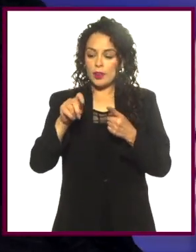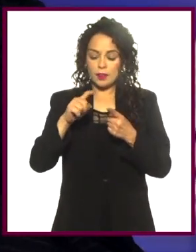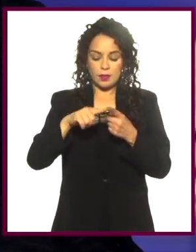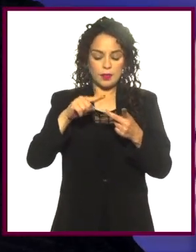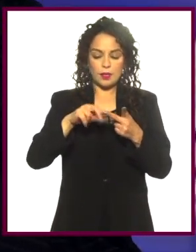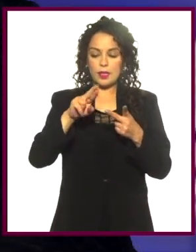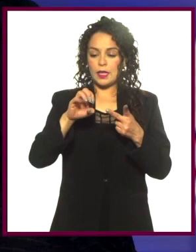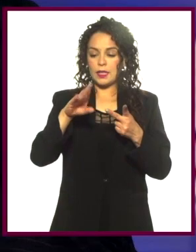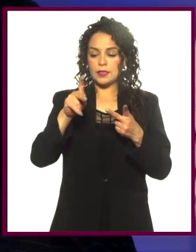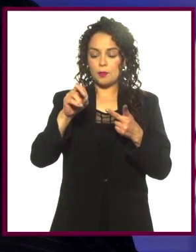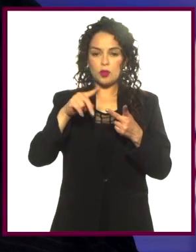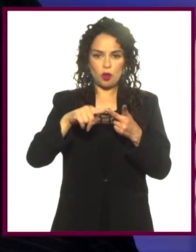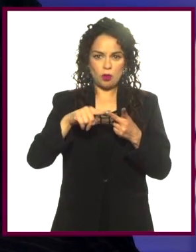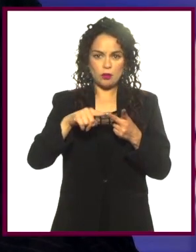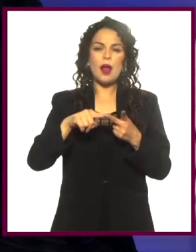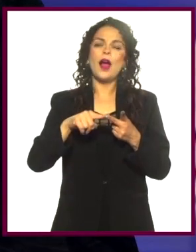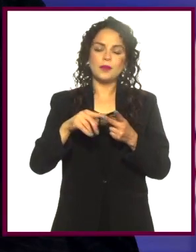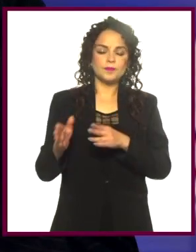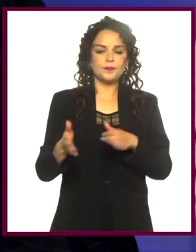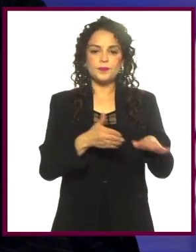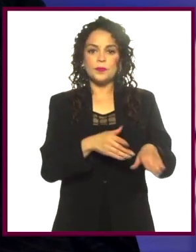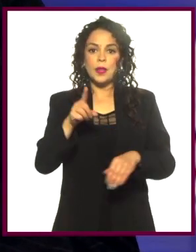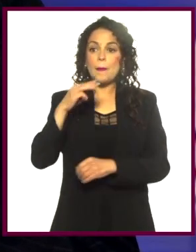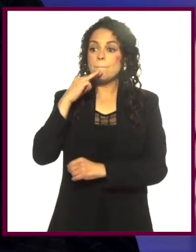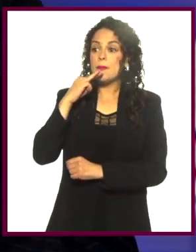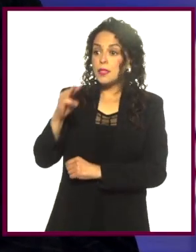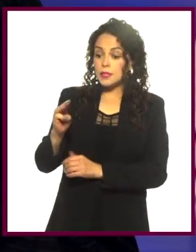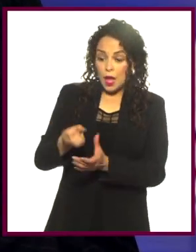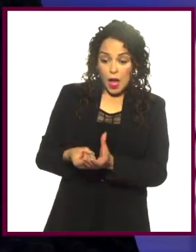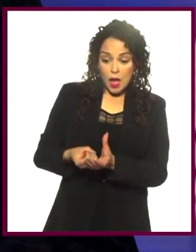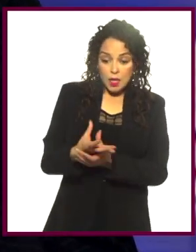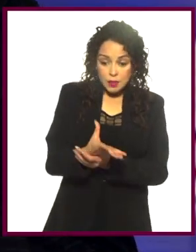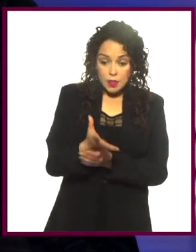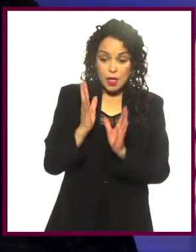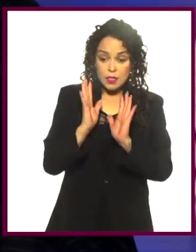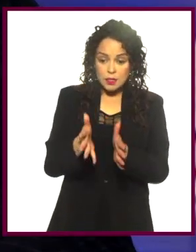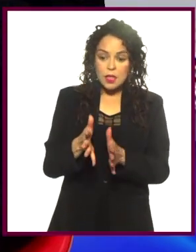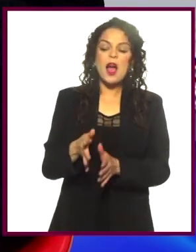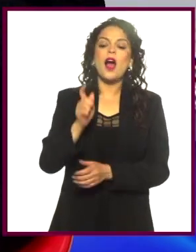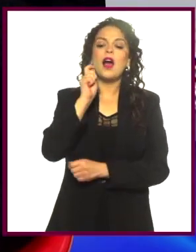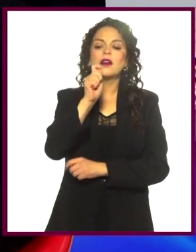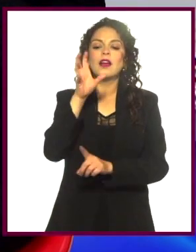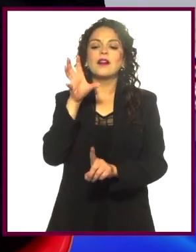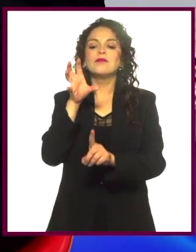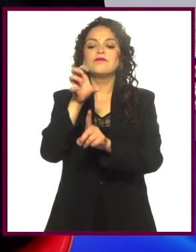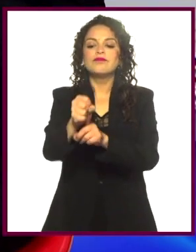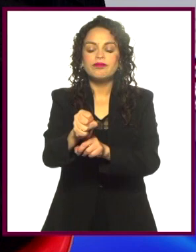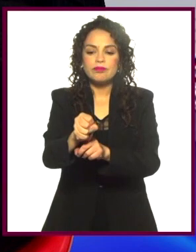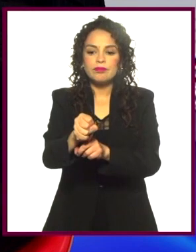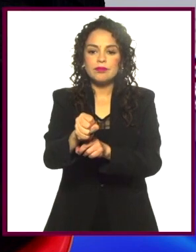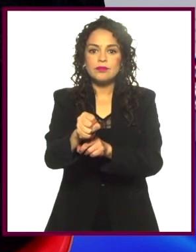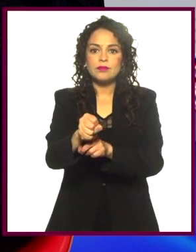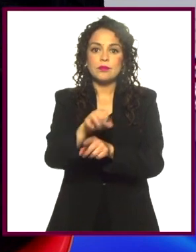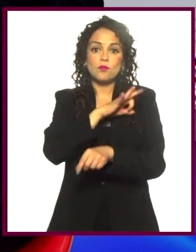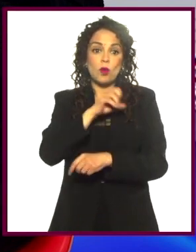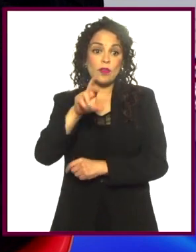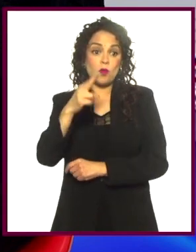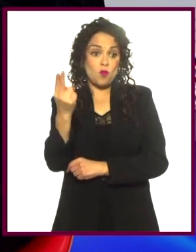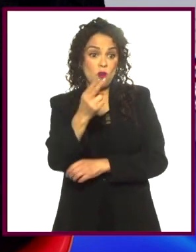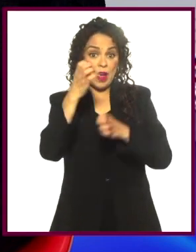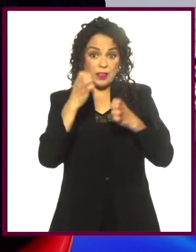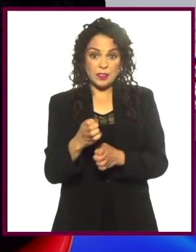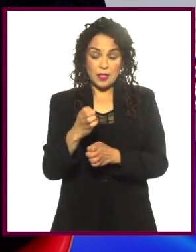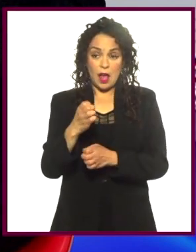diré que el mensaje al salir de la fuente tiene ya una intención. Ya sea que usted esté